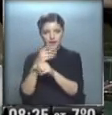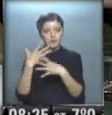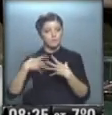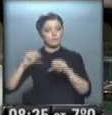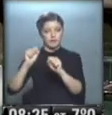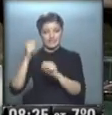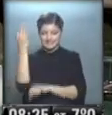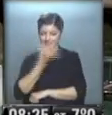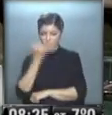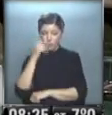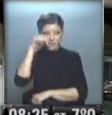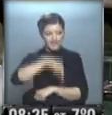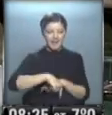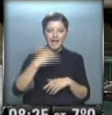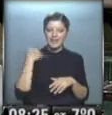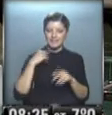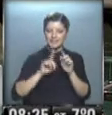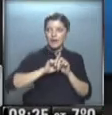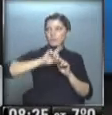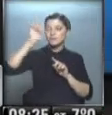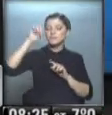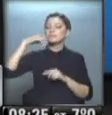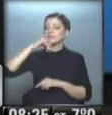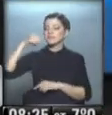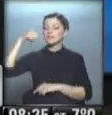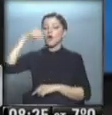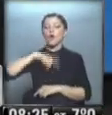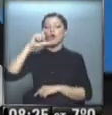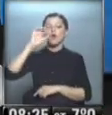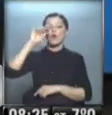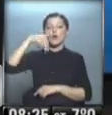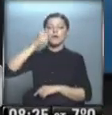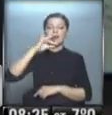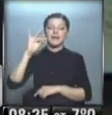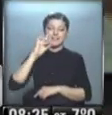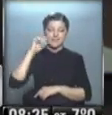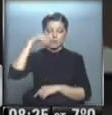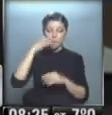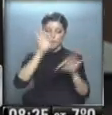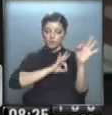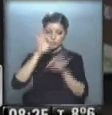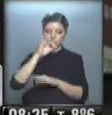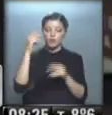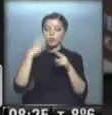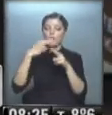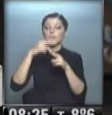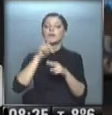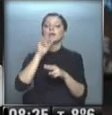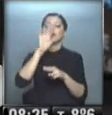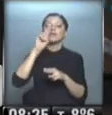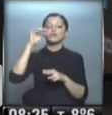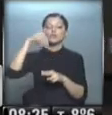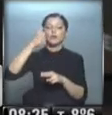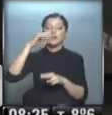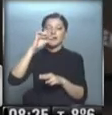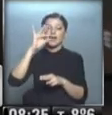a lanzar satélites desde aquí en nuestro país. Hoy la CONAE tiene un proyecto que es el Tronador, que es un proyecto que en